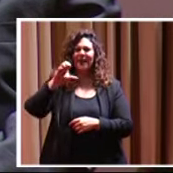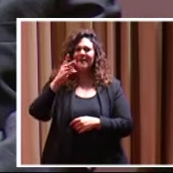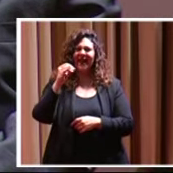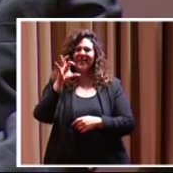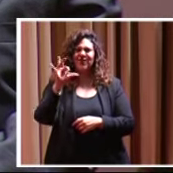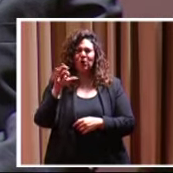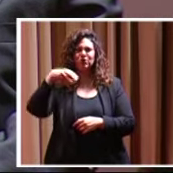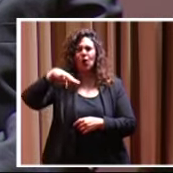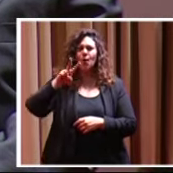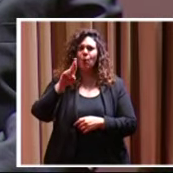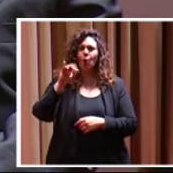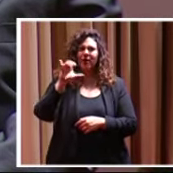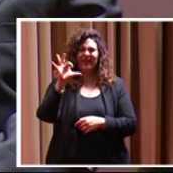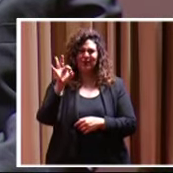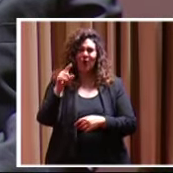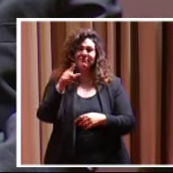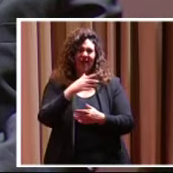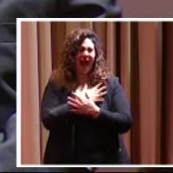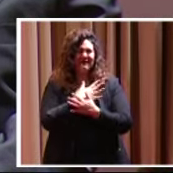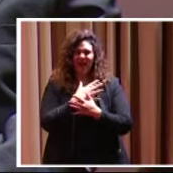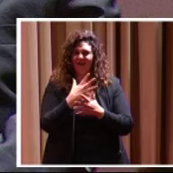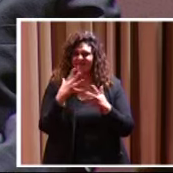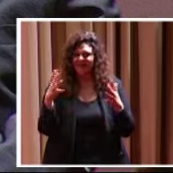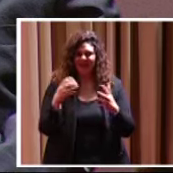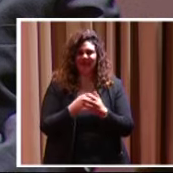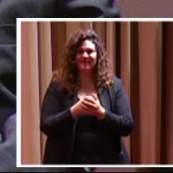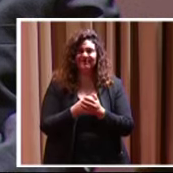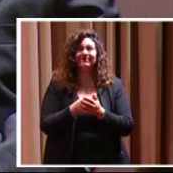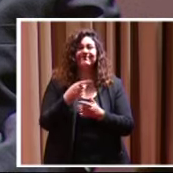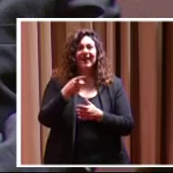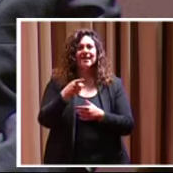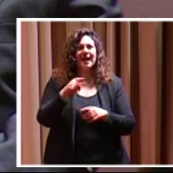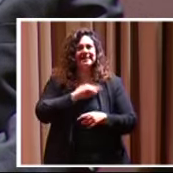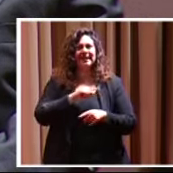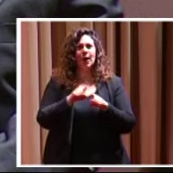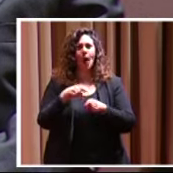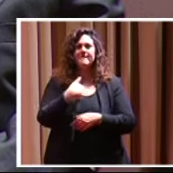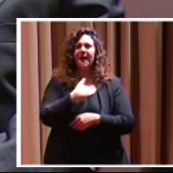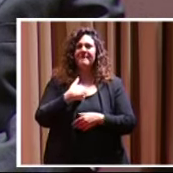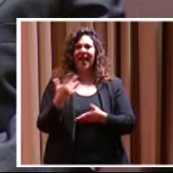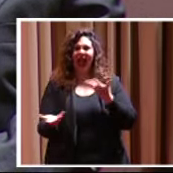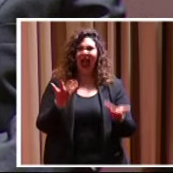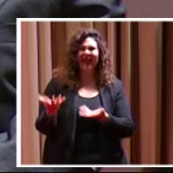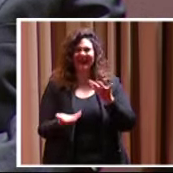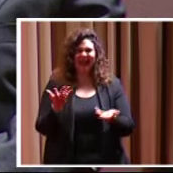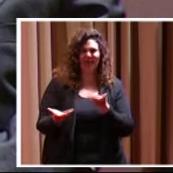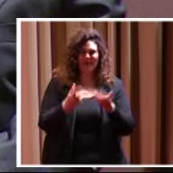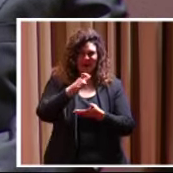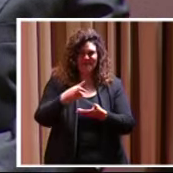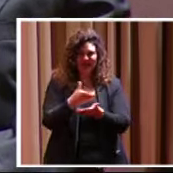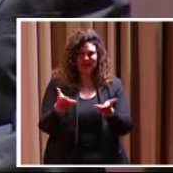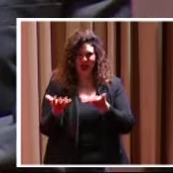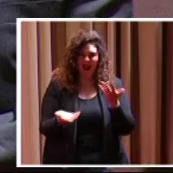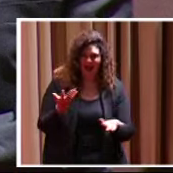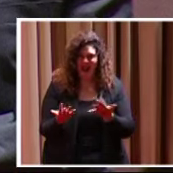un abrazo muy grande. Que como ella misma ha expresado, es una agitadora civil, es una agitadora